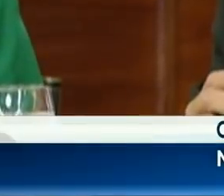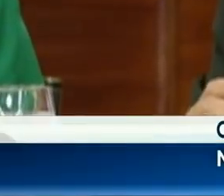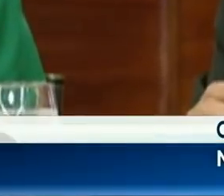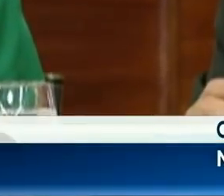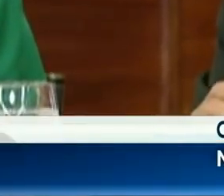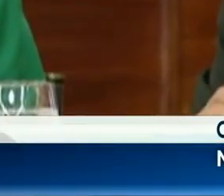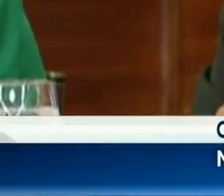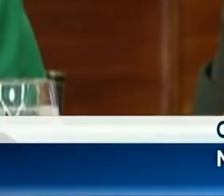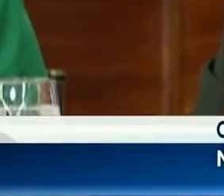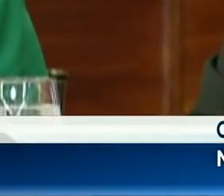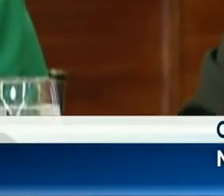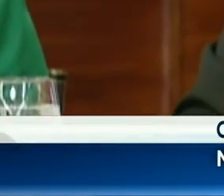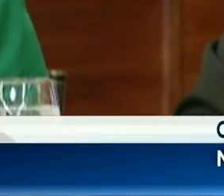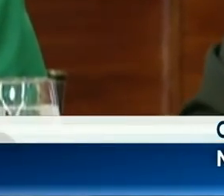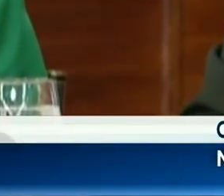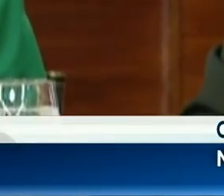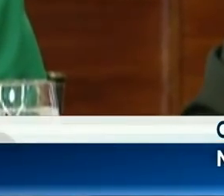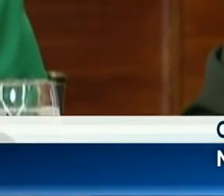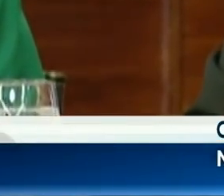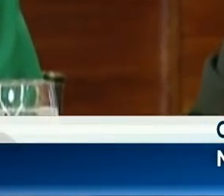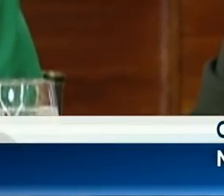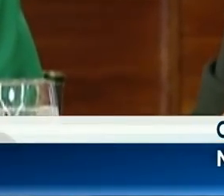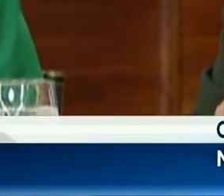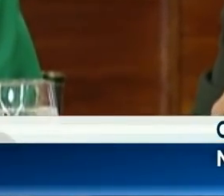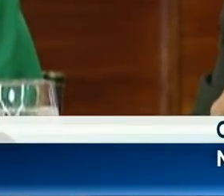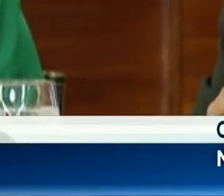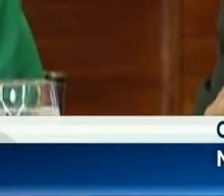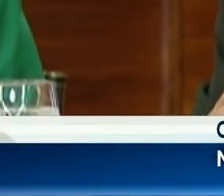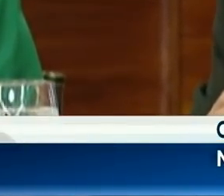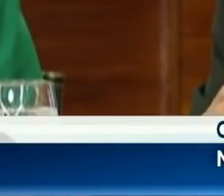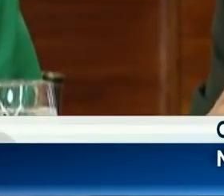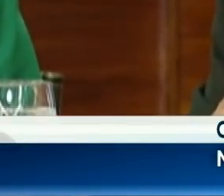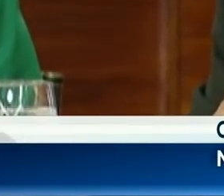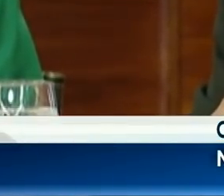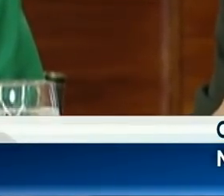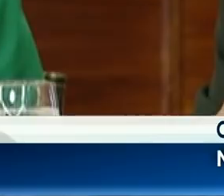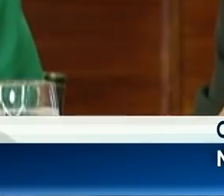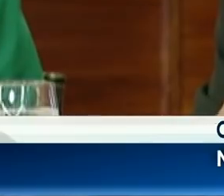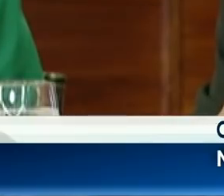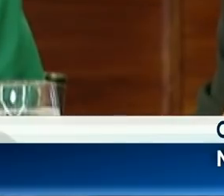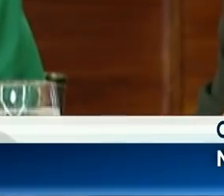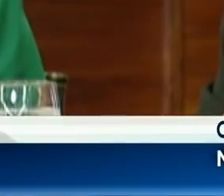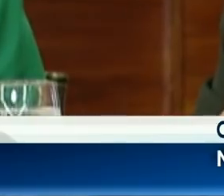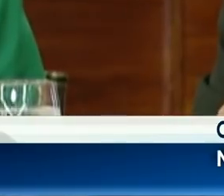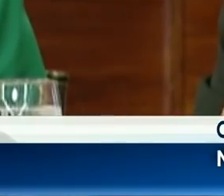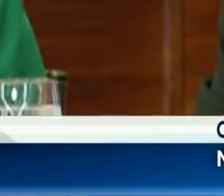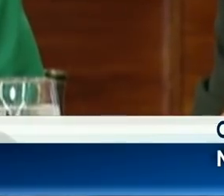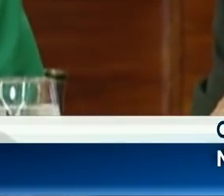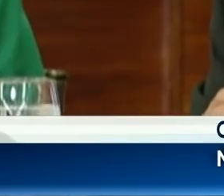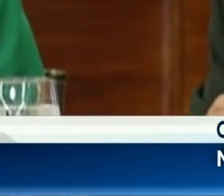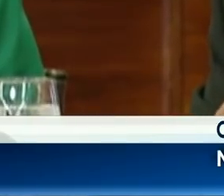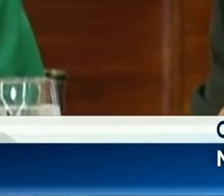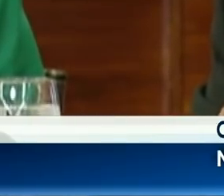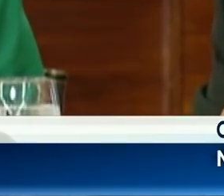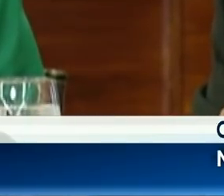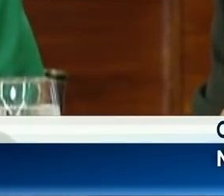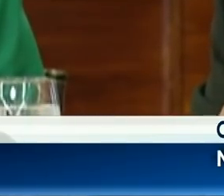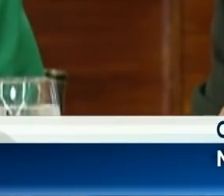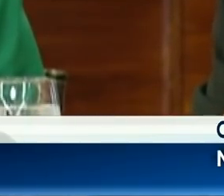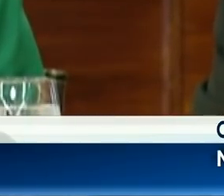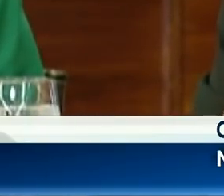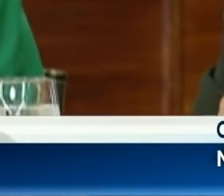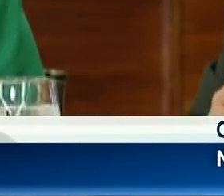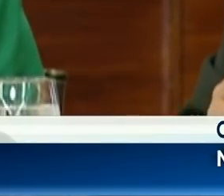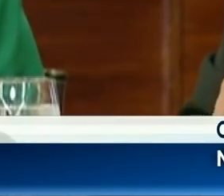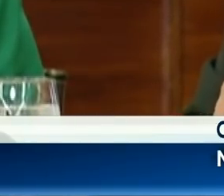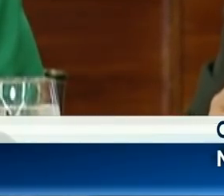escenarios, pero lo que yo sí le puedo afirmar es la voluntad del gobierno nacional, de nuestro presidente, que nos ha dado la disposición